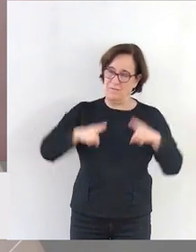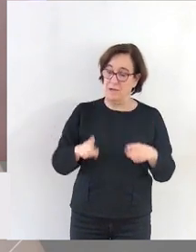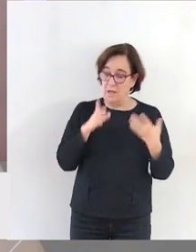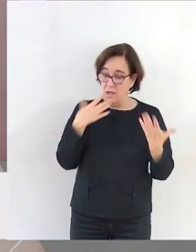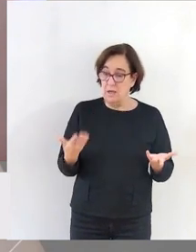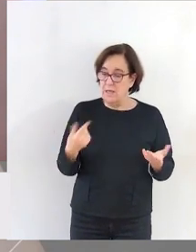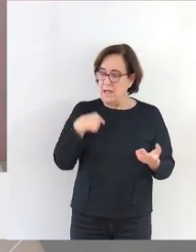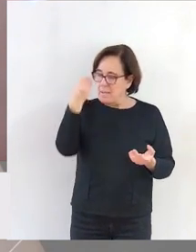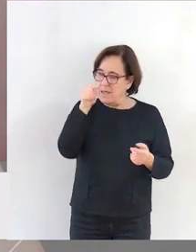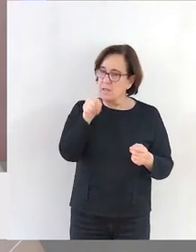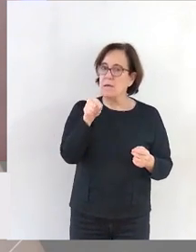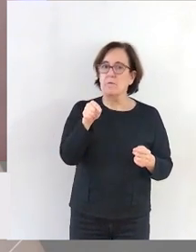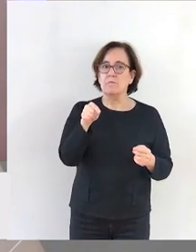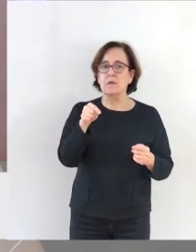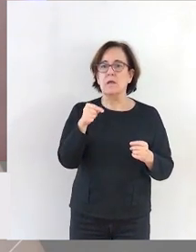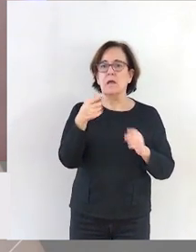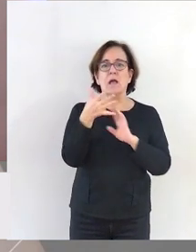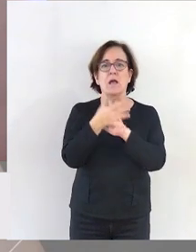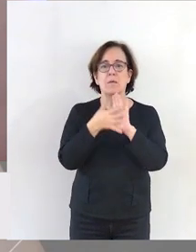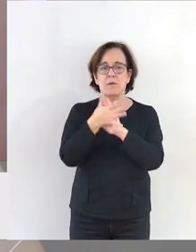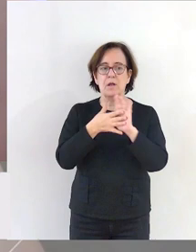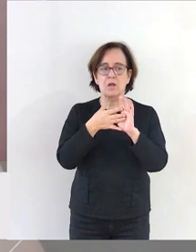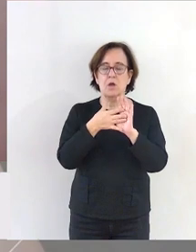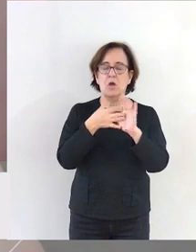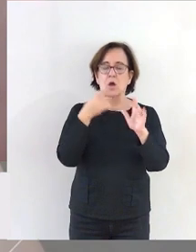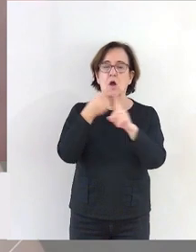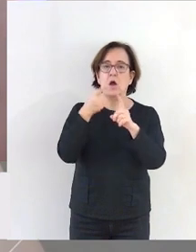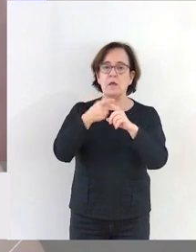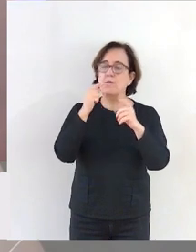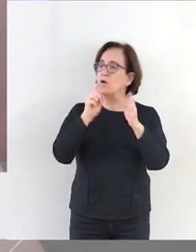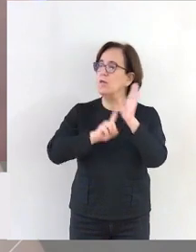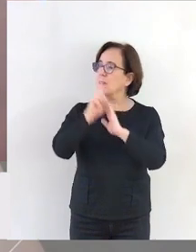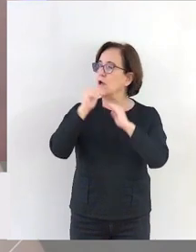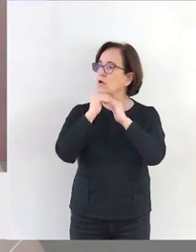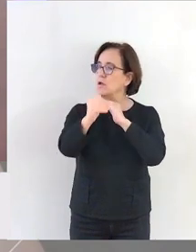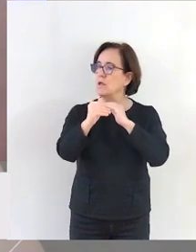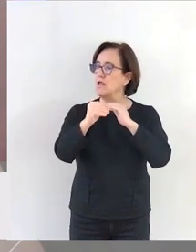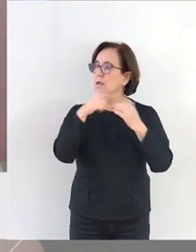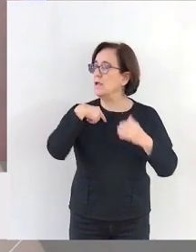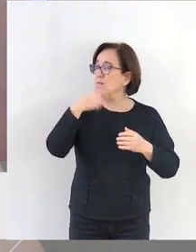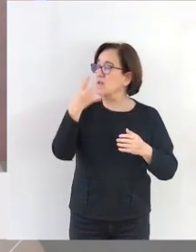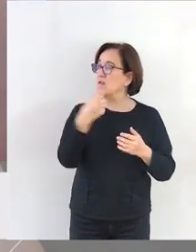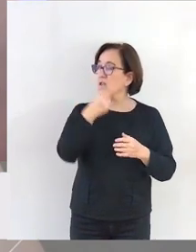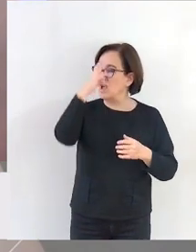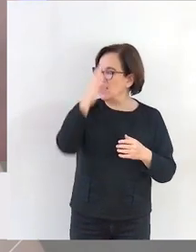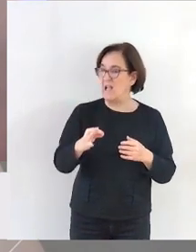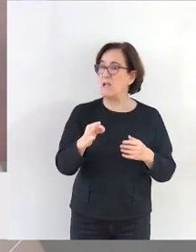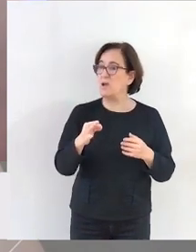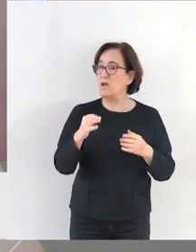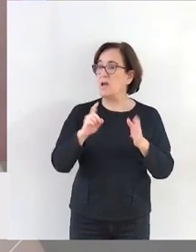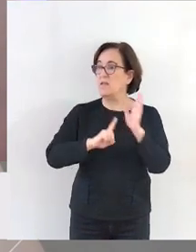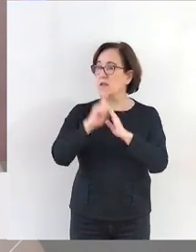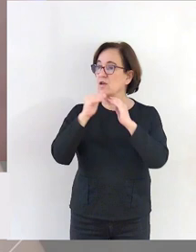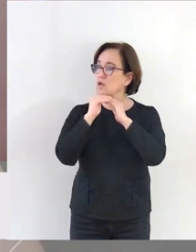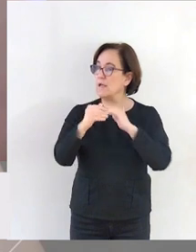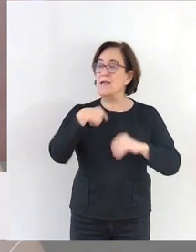ahí donde Creo que vale la pena hablar de los objetivos de desarrollo sostenible como todos los que estamos aquí creemos en los objetivos de desarrollo sostenible